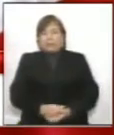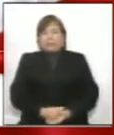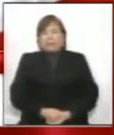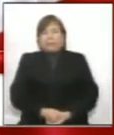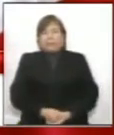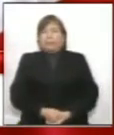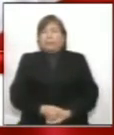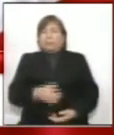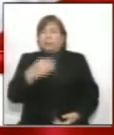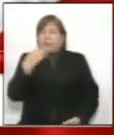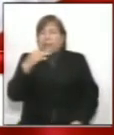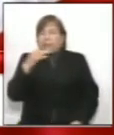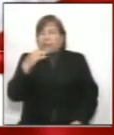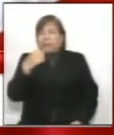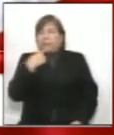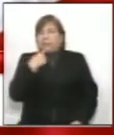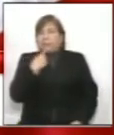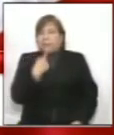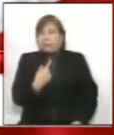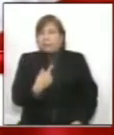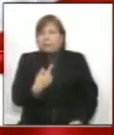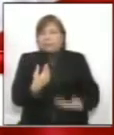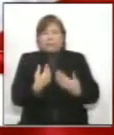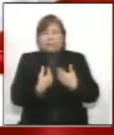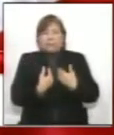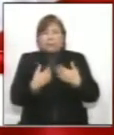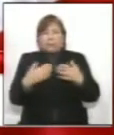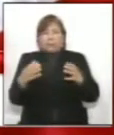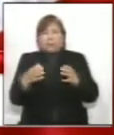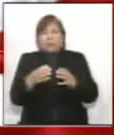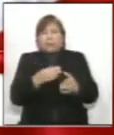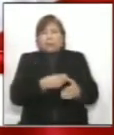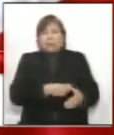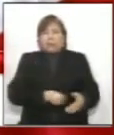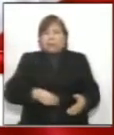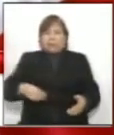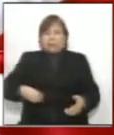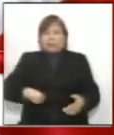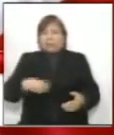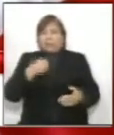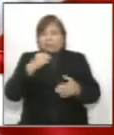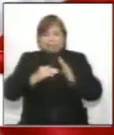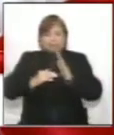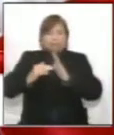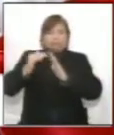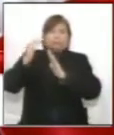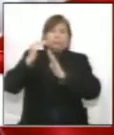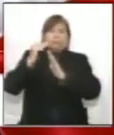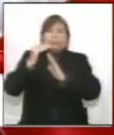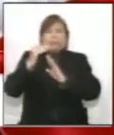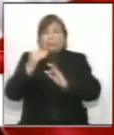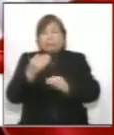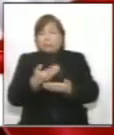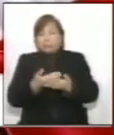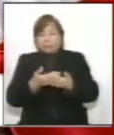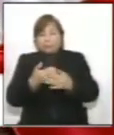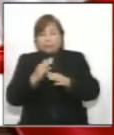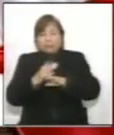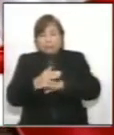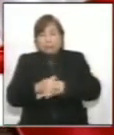Lo que siempre se reclamó fue tener un gabinete idóneo, un gabinete a la altura de los graves momentos en que venimos